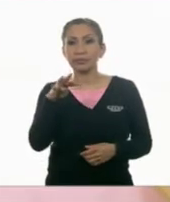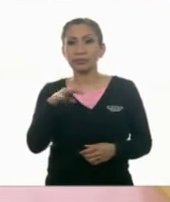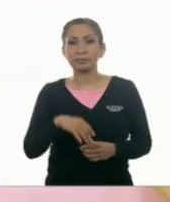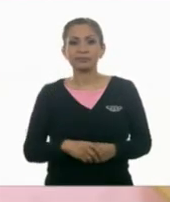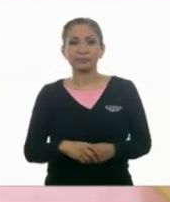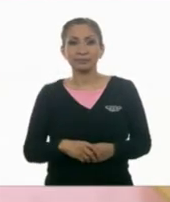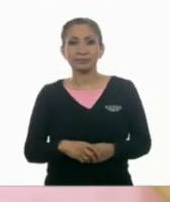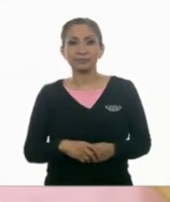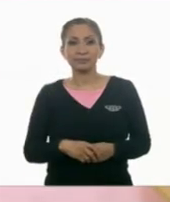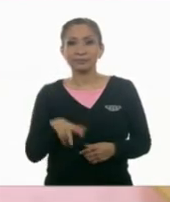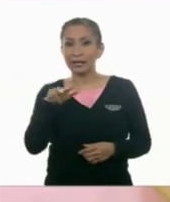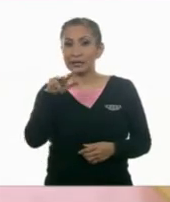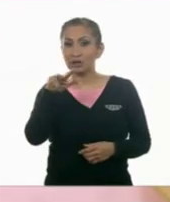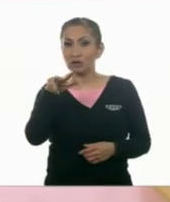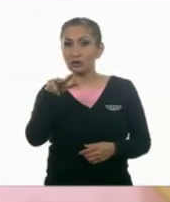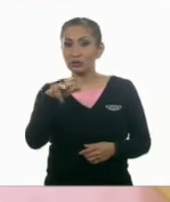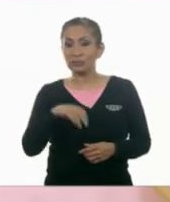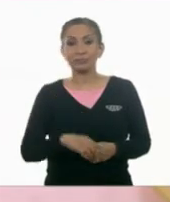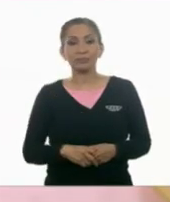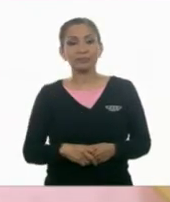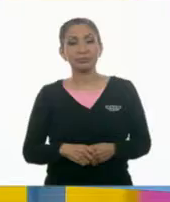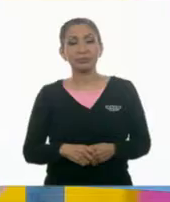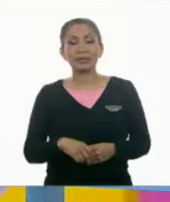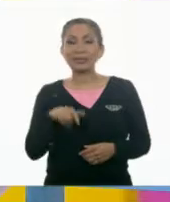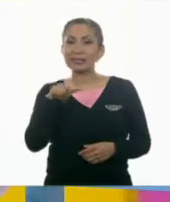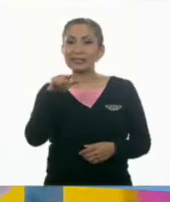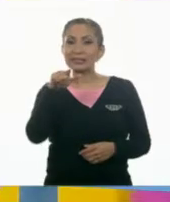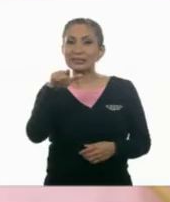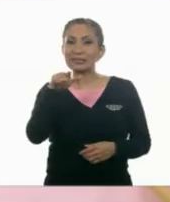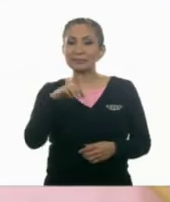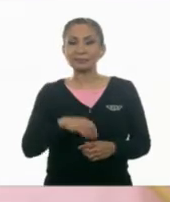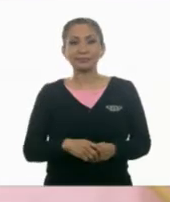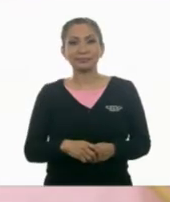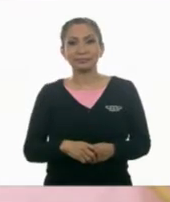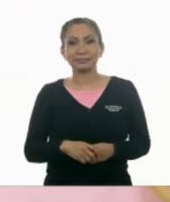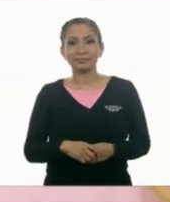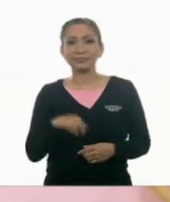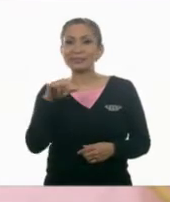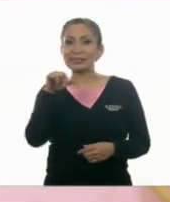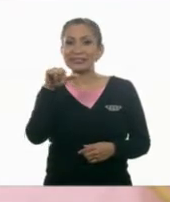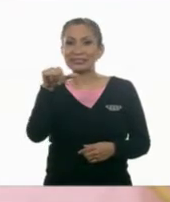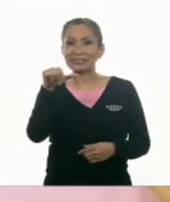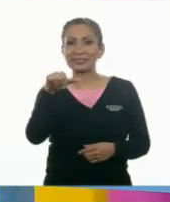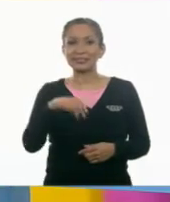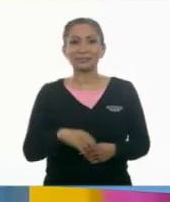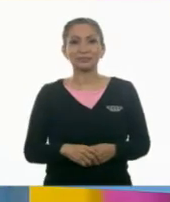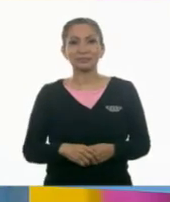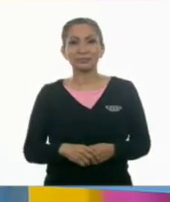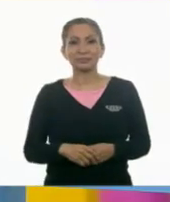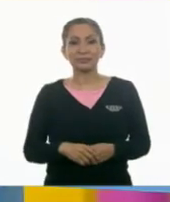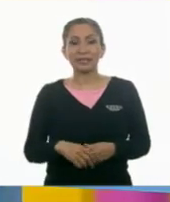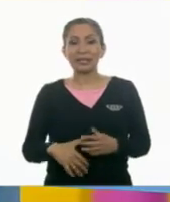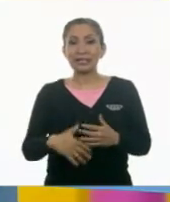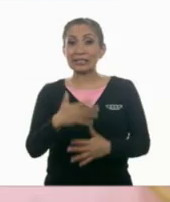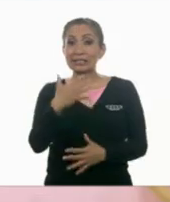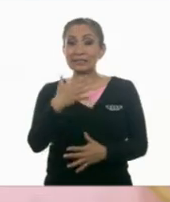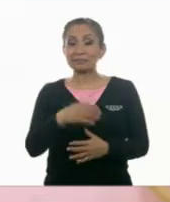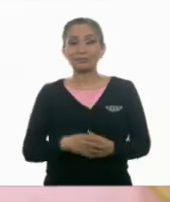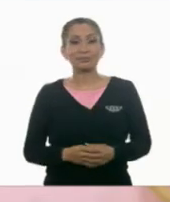19. 18. 17. 16.